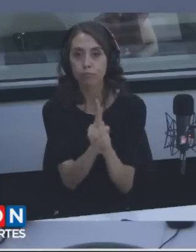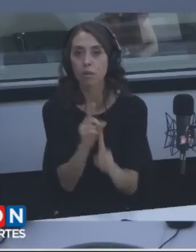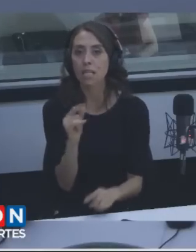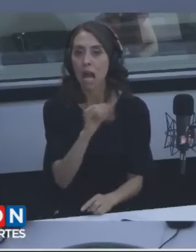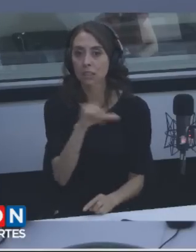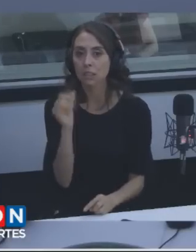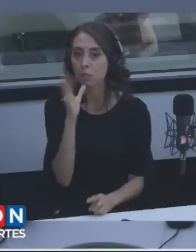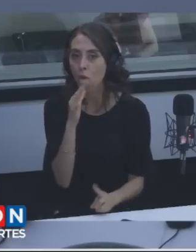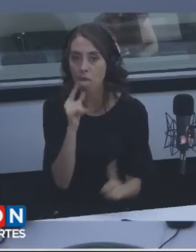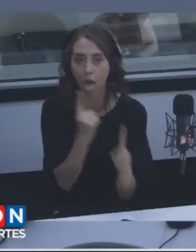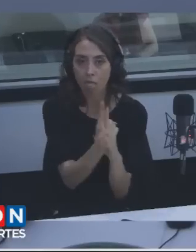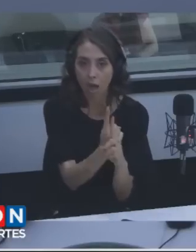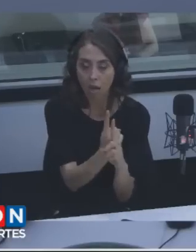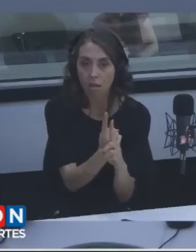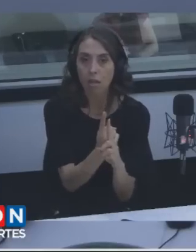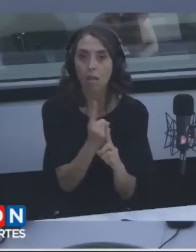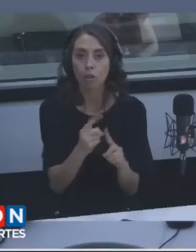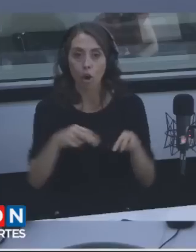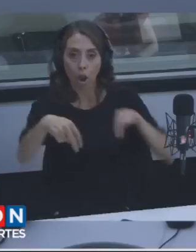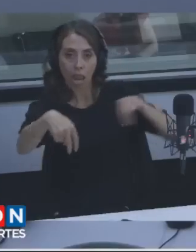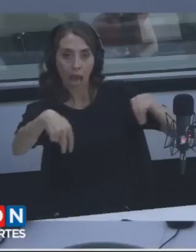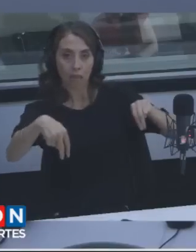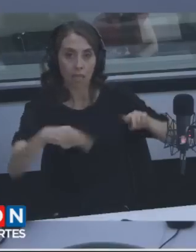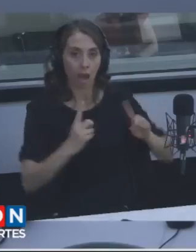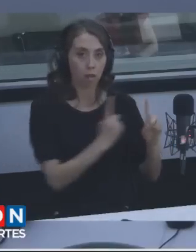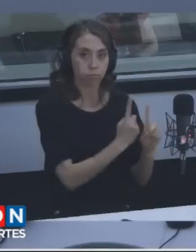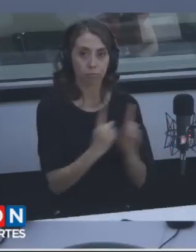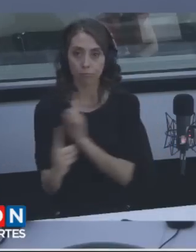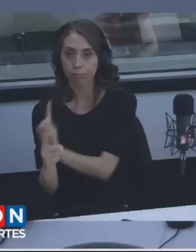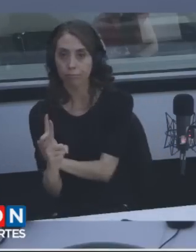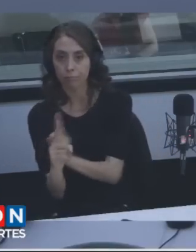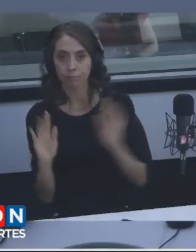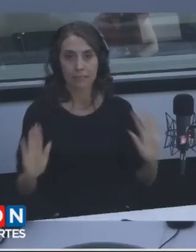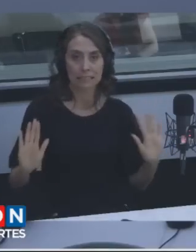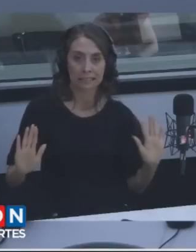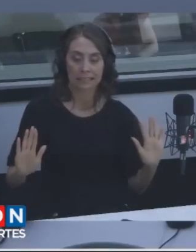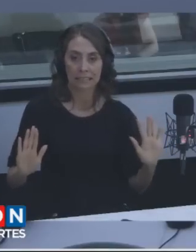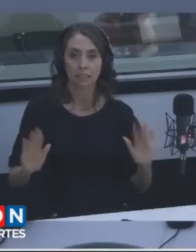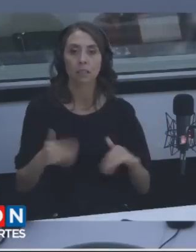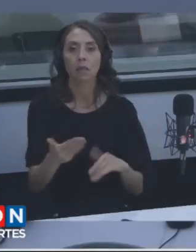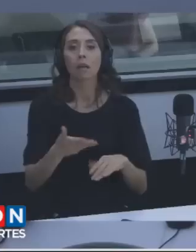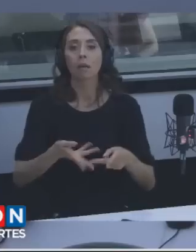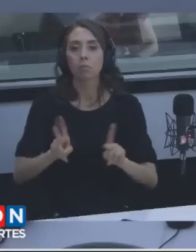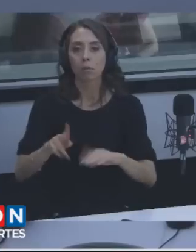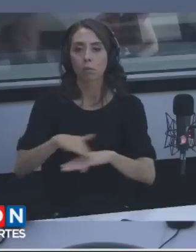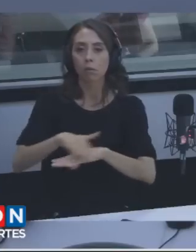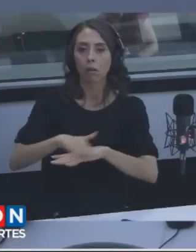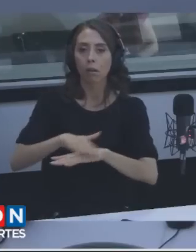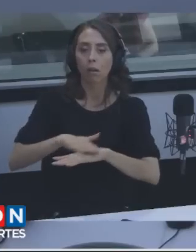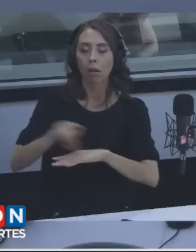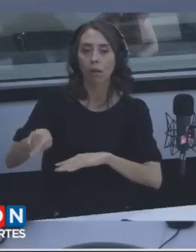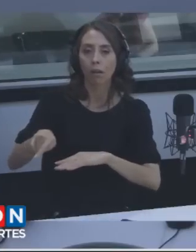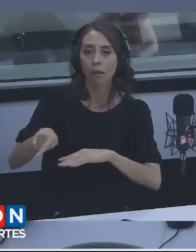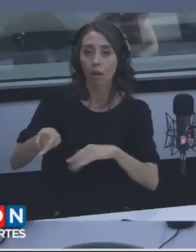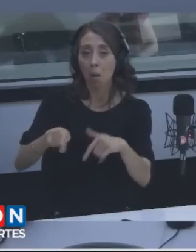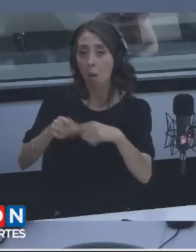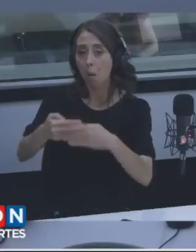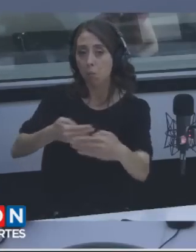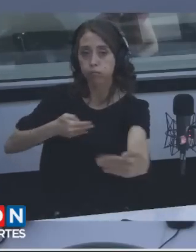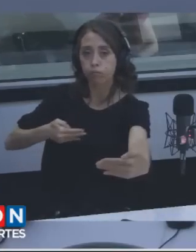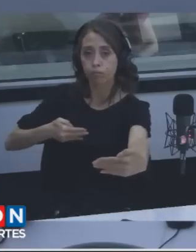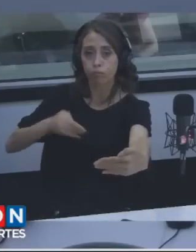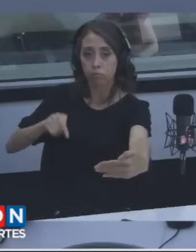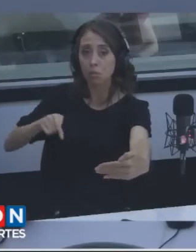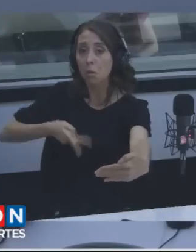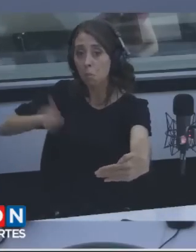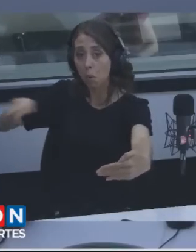Castillo, de no contener los laterales, y finalmente termina entregando espacio a un equipo que, si tú le